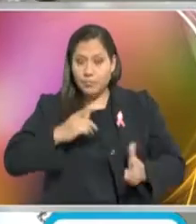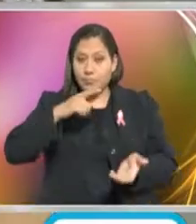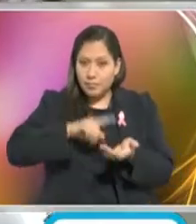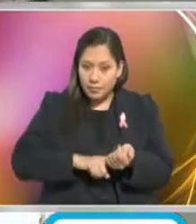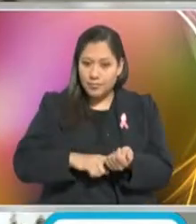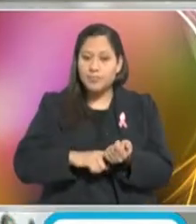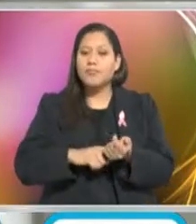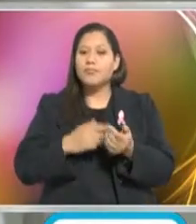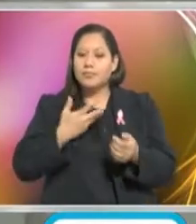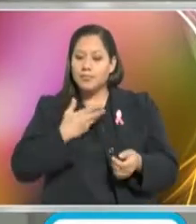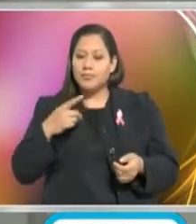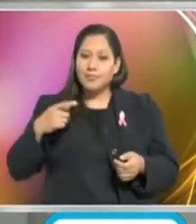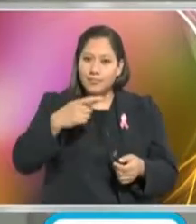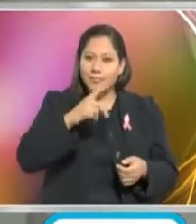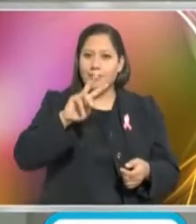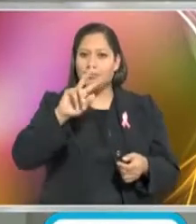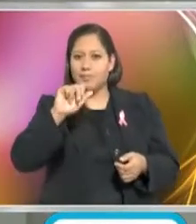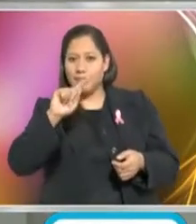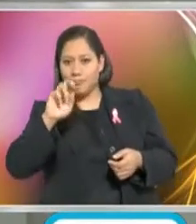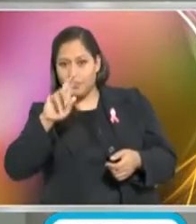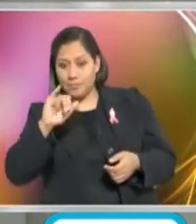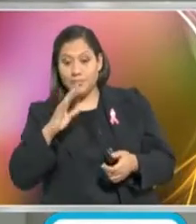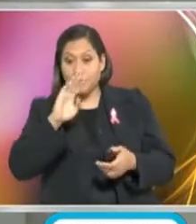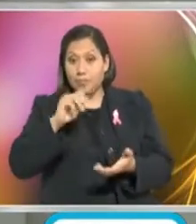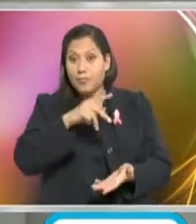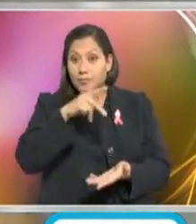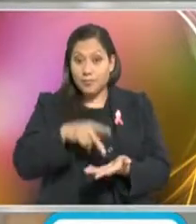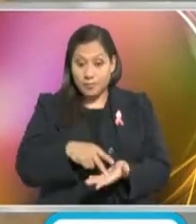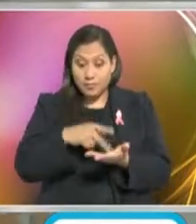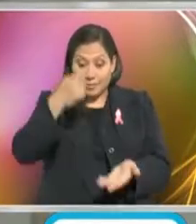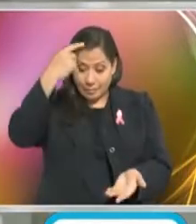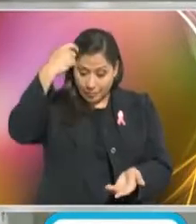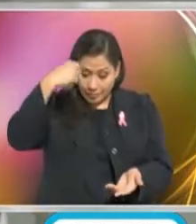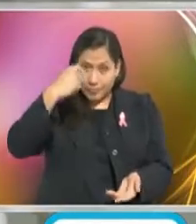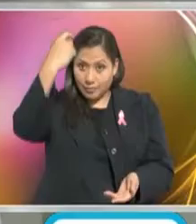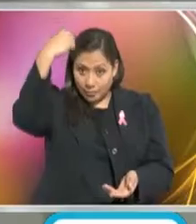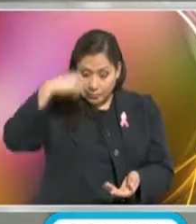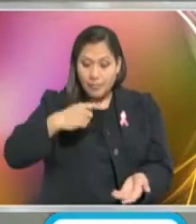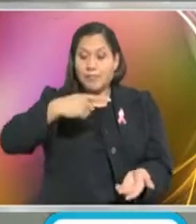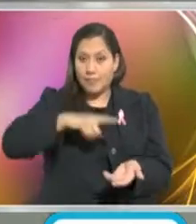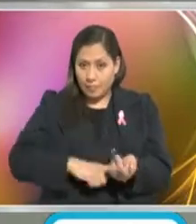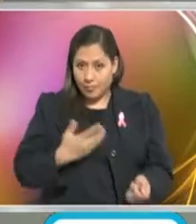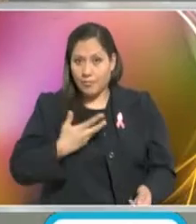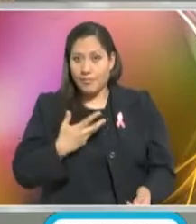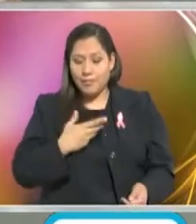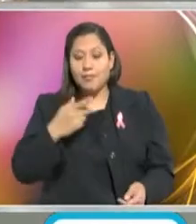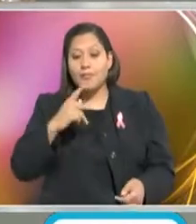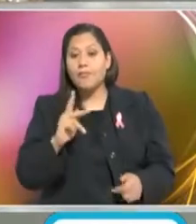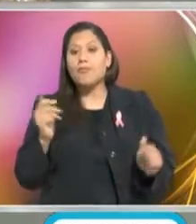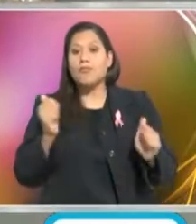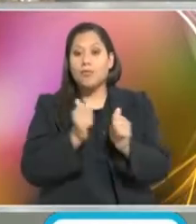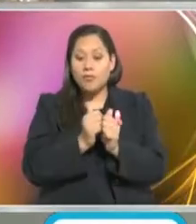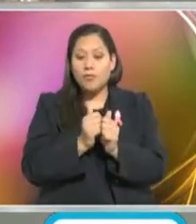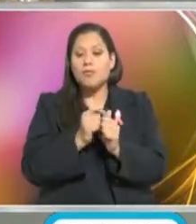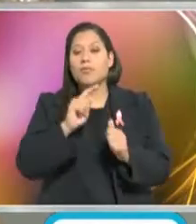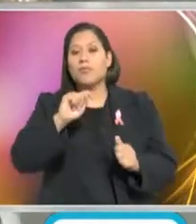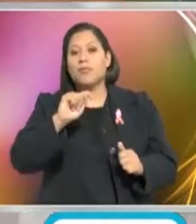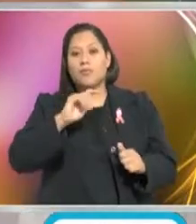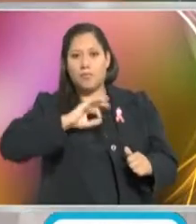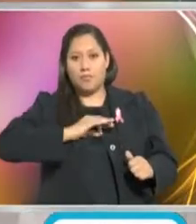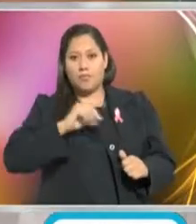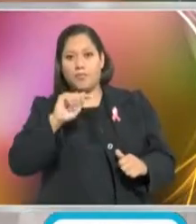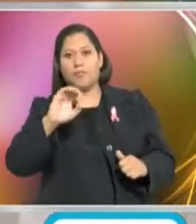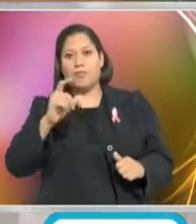todo podemos tener hasta 9 kilos de bacterias en nuestro cuerpo, pero junto con toxinas. ¿Cómo o que sea, 9